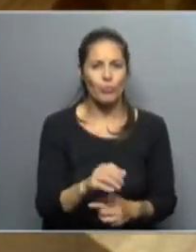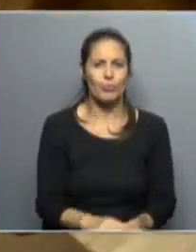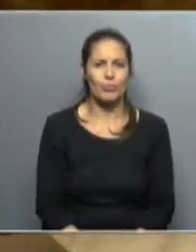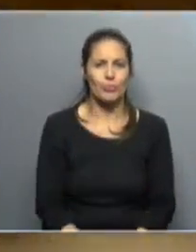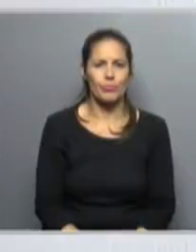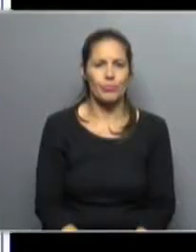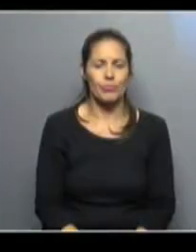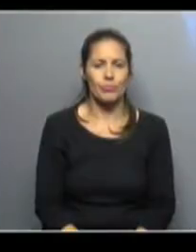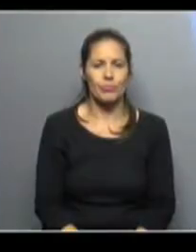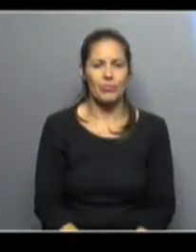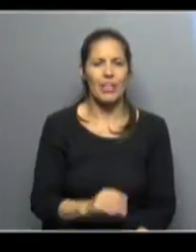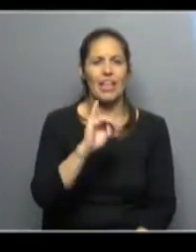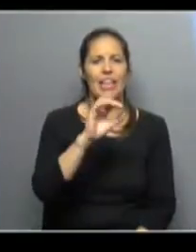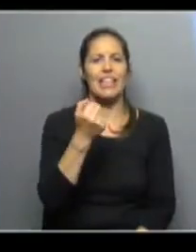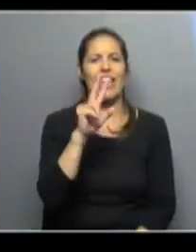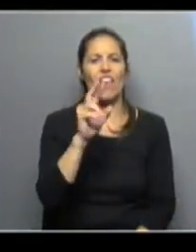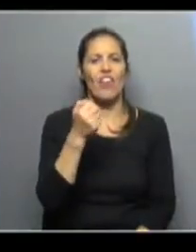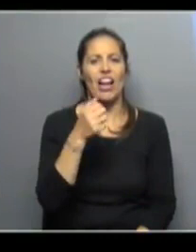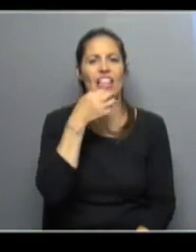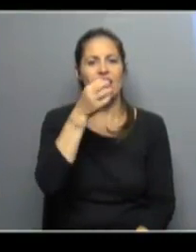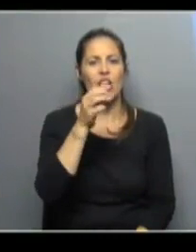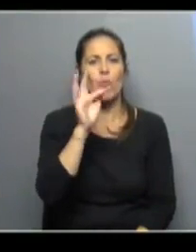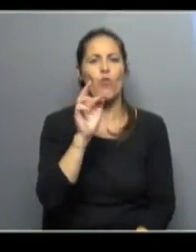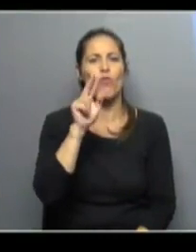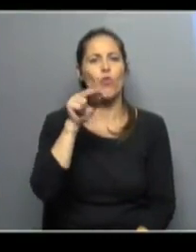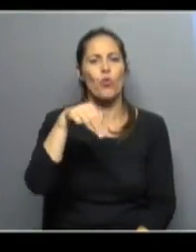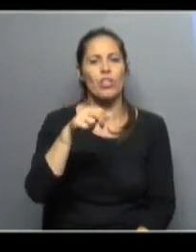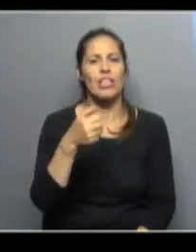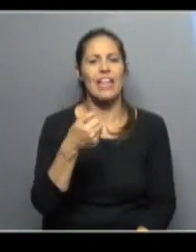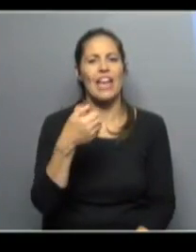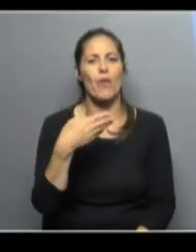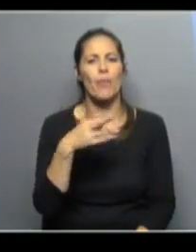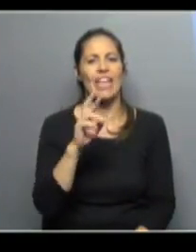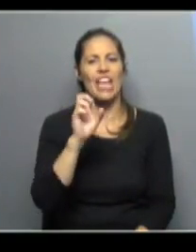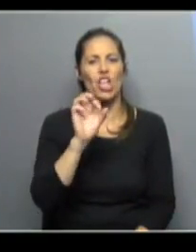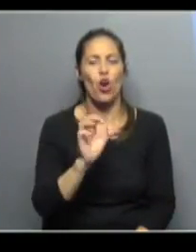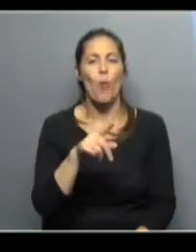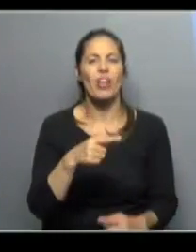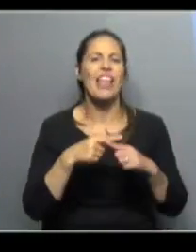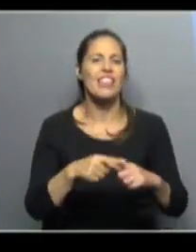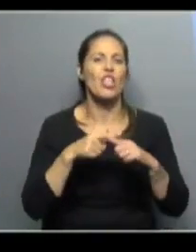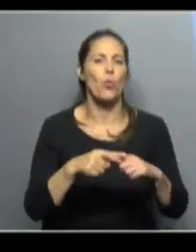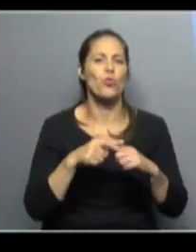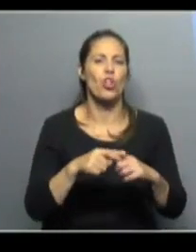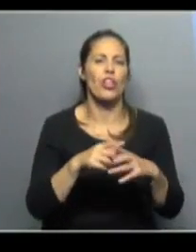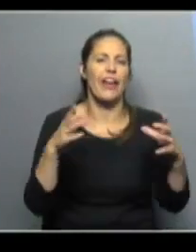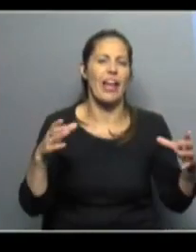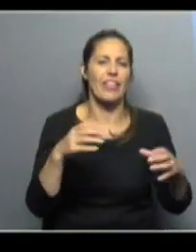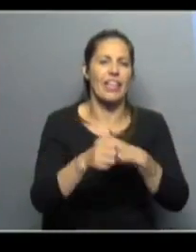Sí. En el Diablo le decíamos el funebrero, porque cuando había discusiones muy grandes, años